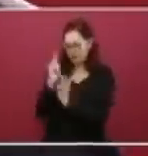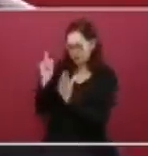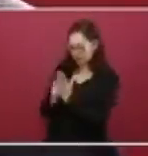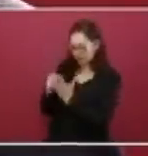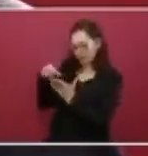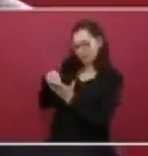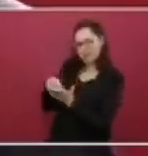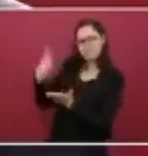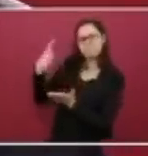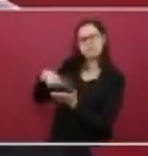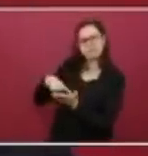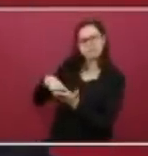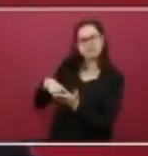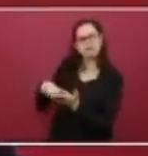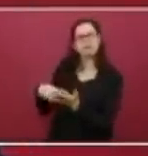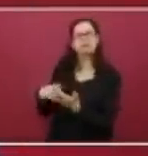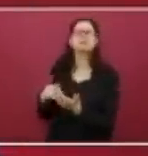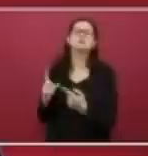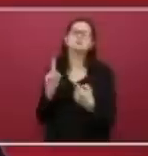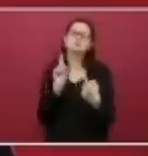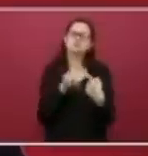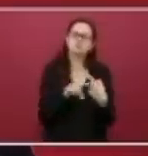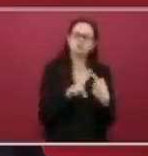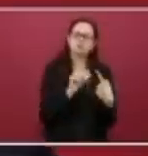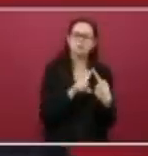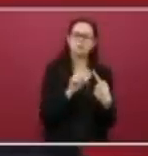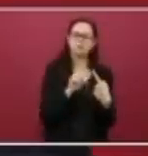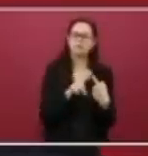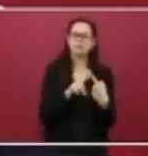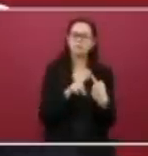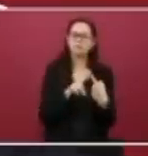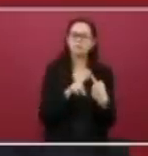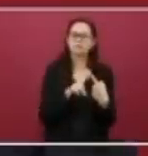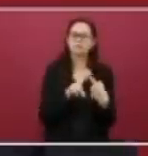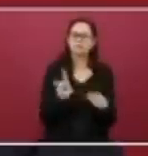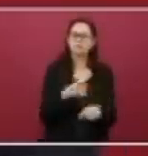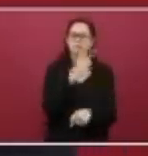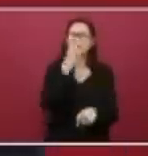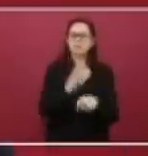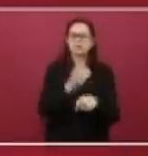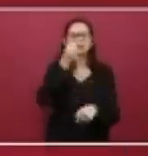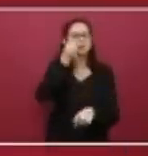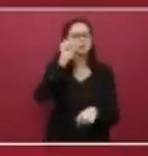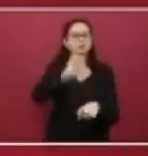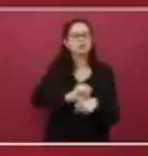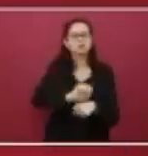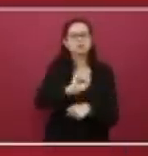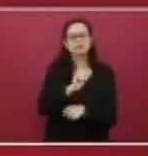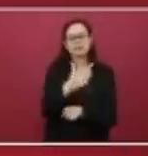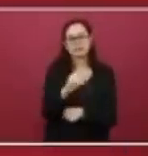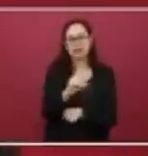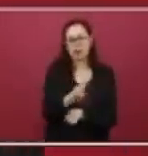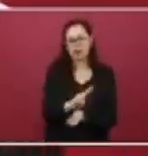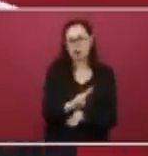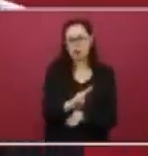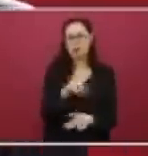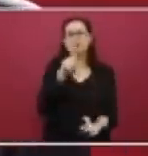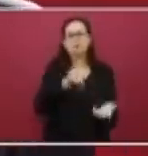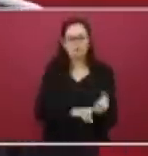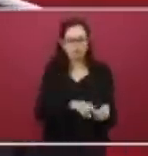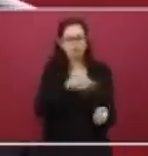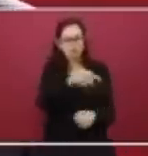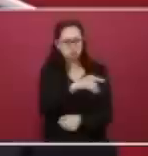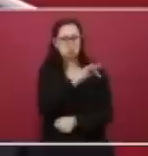la posibilidad de que lo haga la subsecretaria de gobernación que tiene una facultad